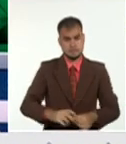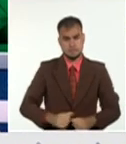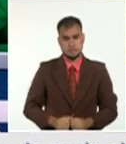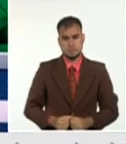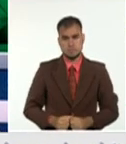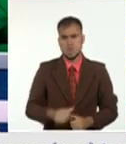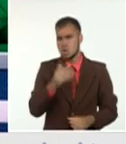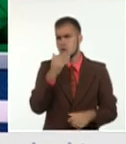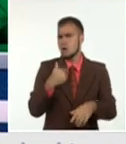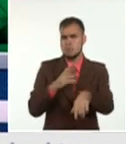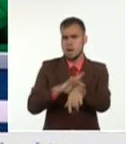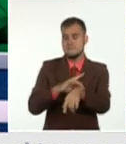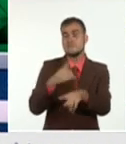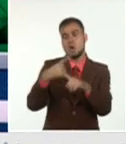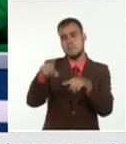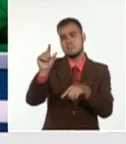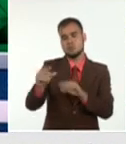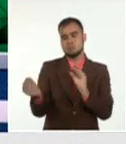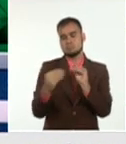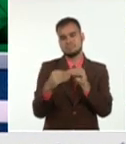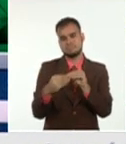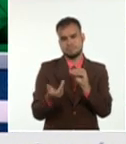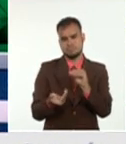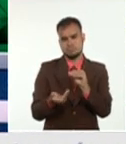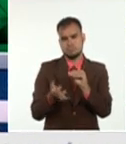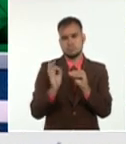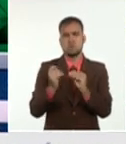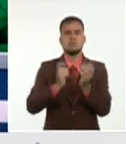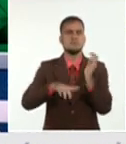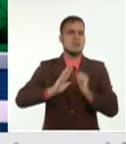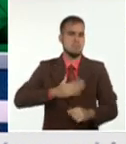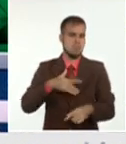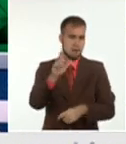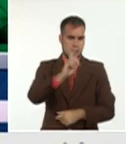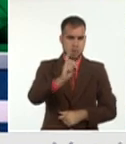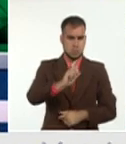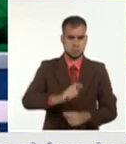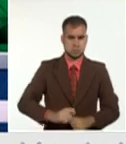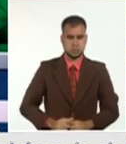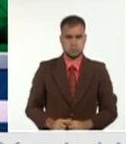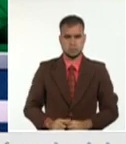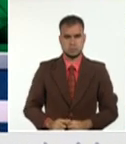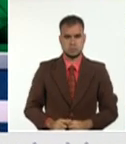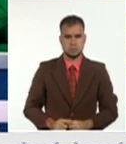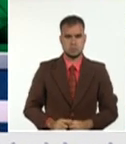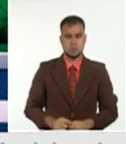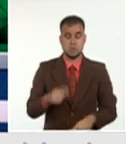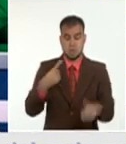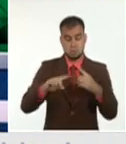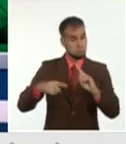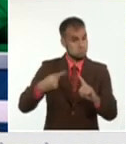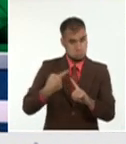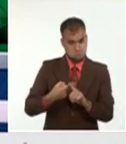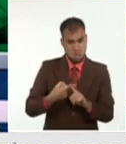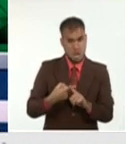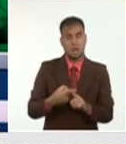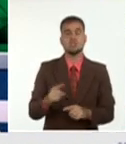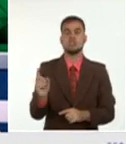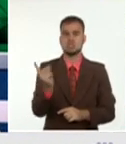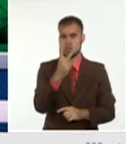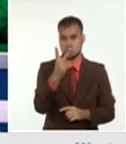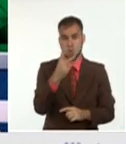caso confirmado de la provincia de Camagüey, y se incorporan en el día de hoy 2 pacientes